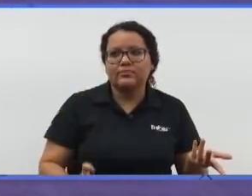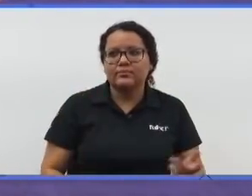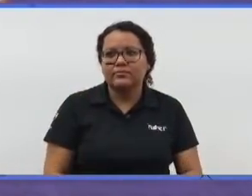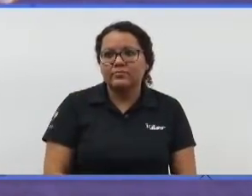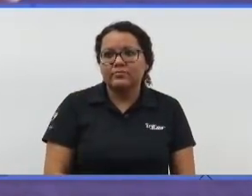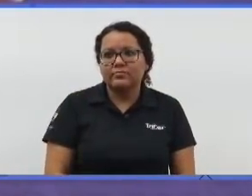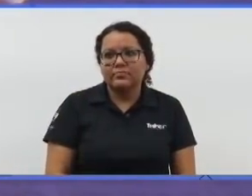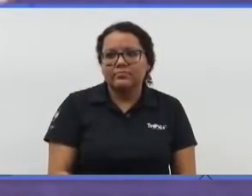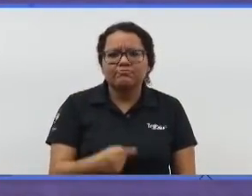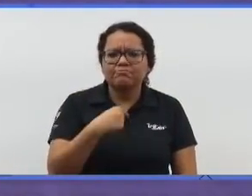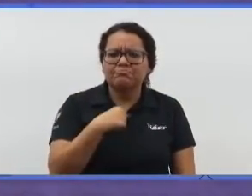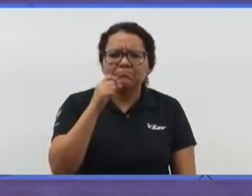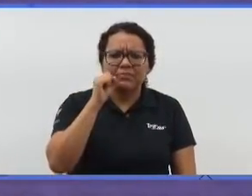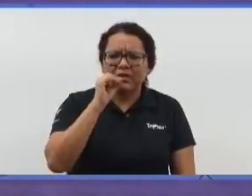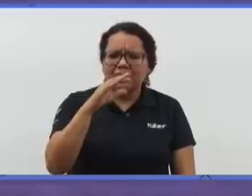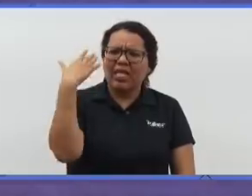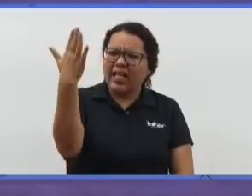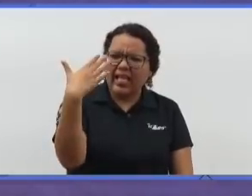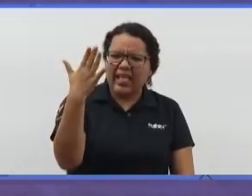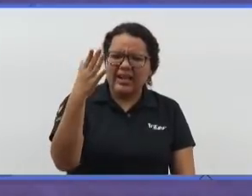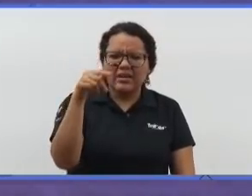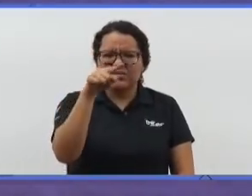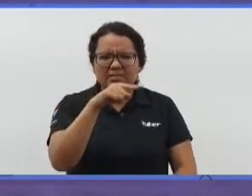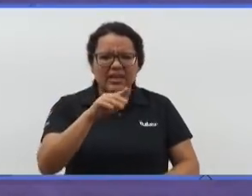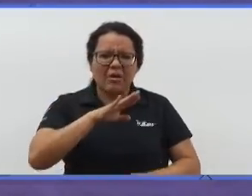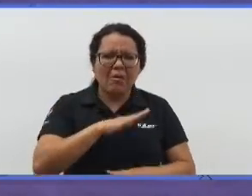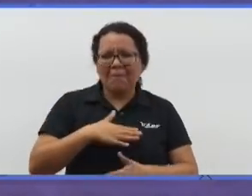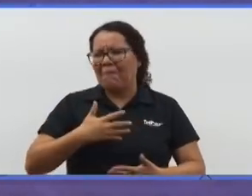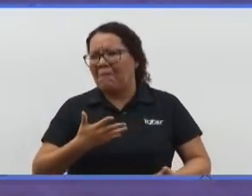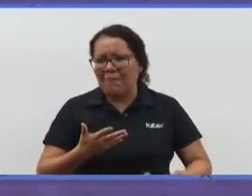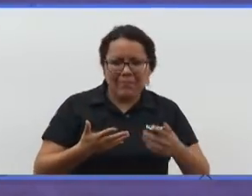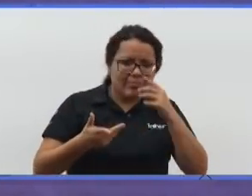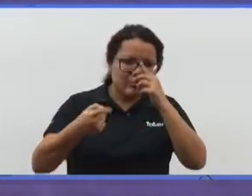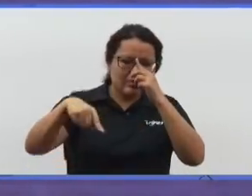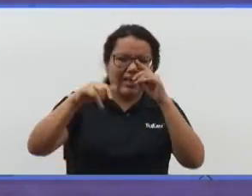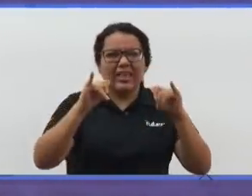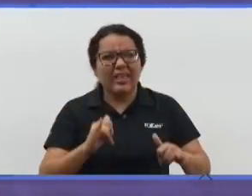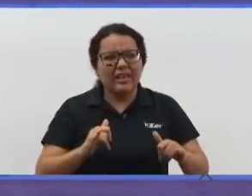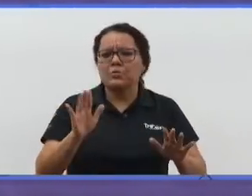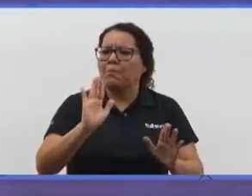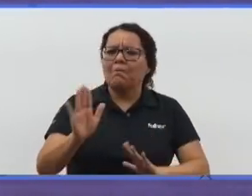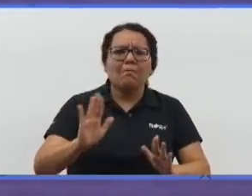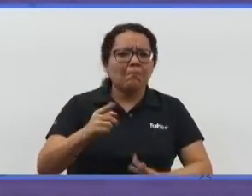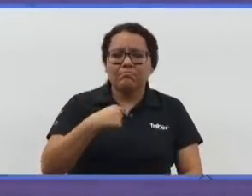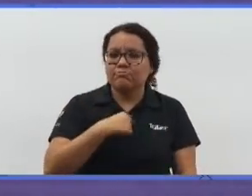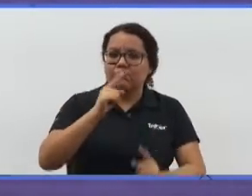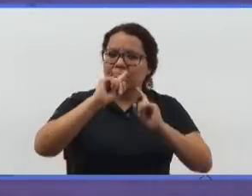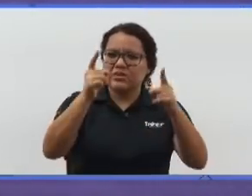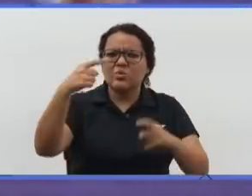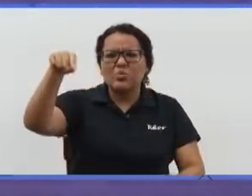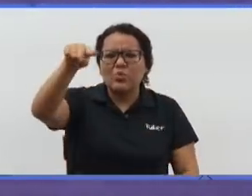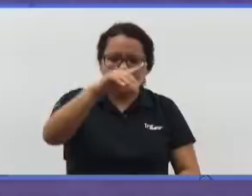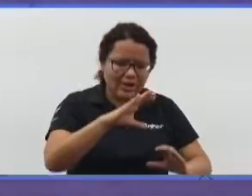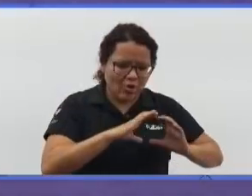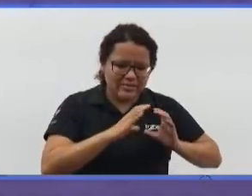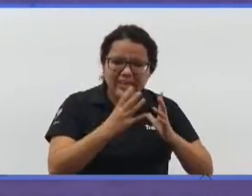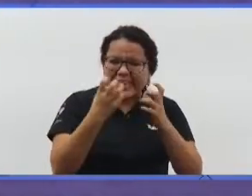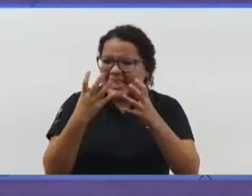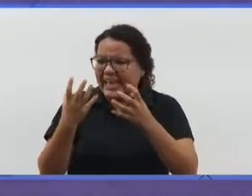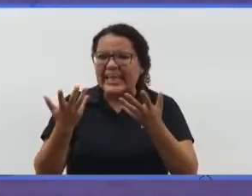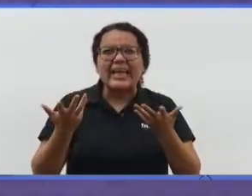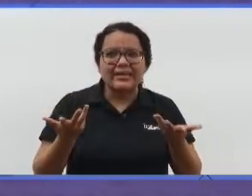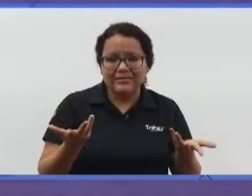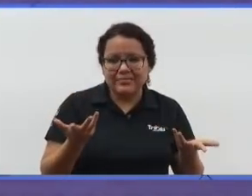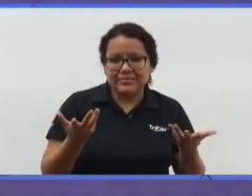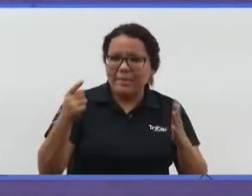yo no te estoy diciendo que seas conformista no te estoy diciendo que te quedes sentado solo tengo una pregunta que anhela tu corazón